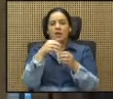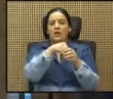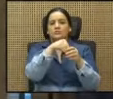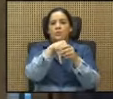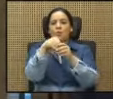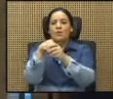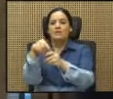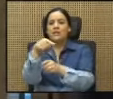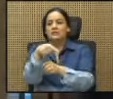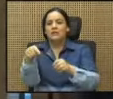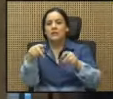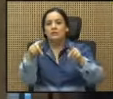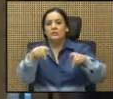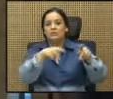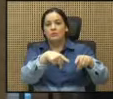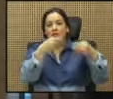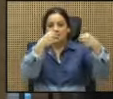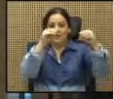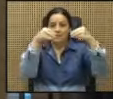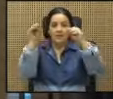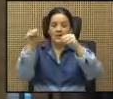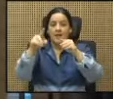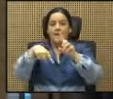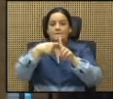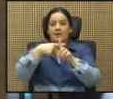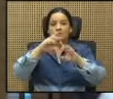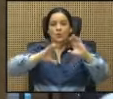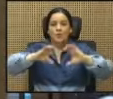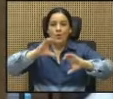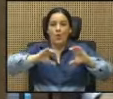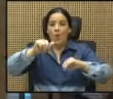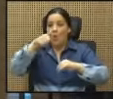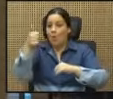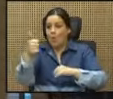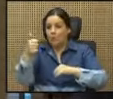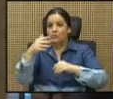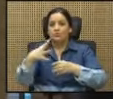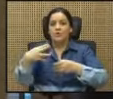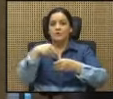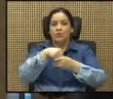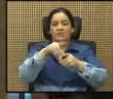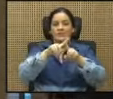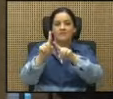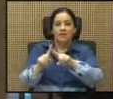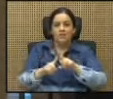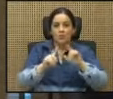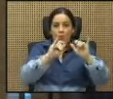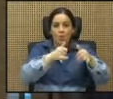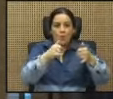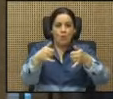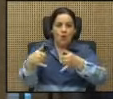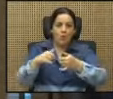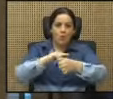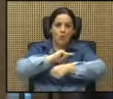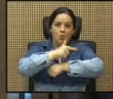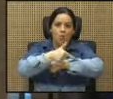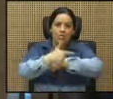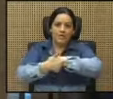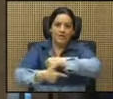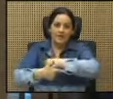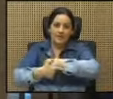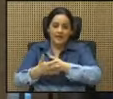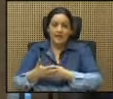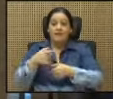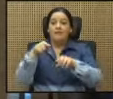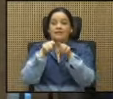vendedores, comercializaciones y otros involucrados en los diferentes juegos de lotería de azar.